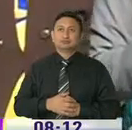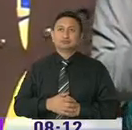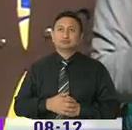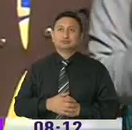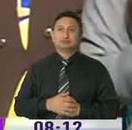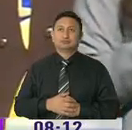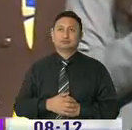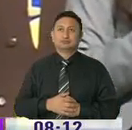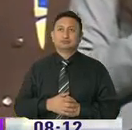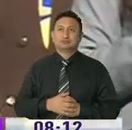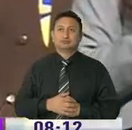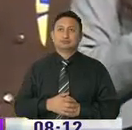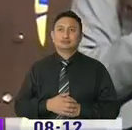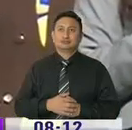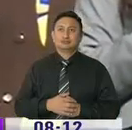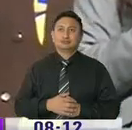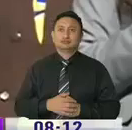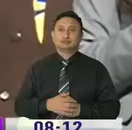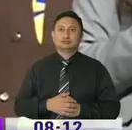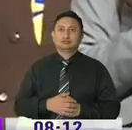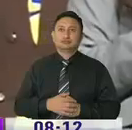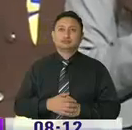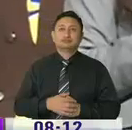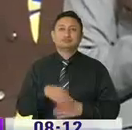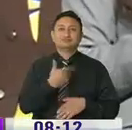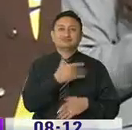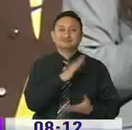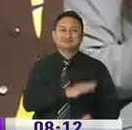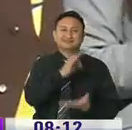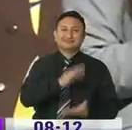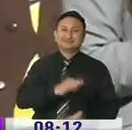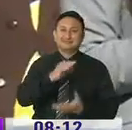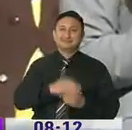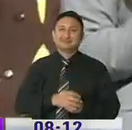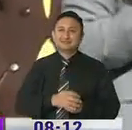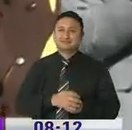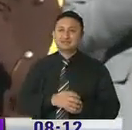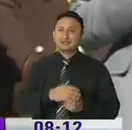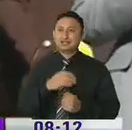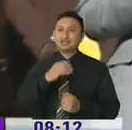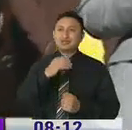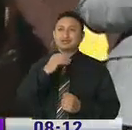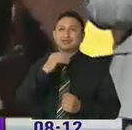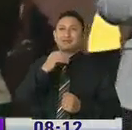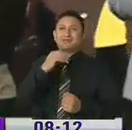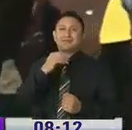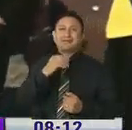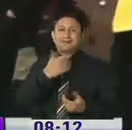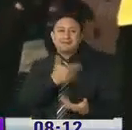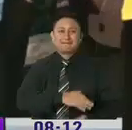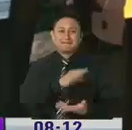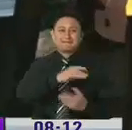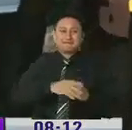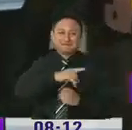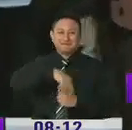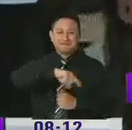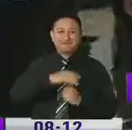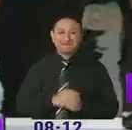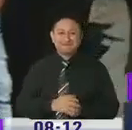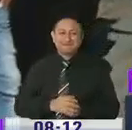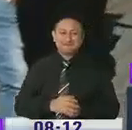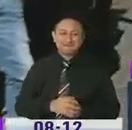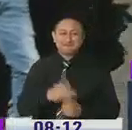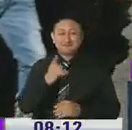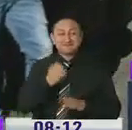Los representantes de los barrios, de los sectores aledaños al sector de Turubamba están aquí conmigo y el objetivo de ellos dicen que una de las sugerencias